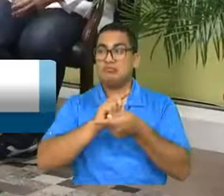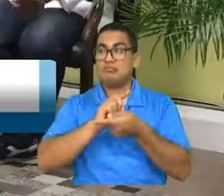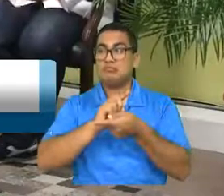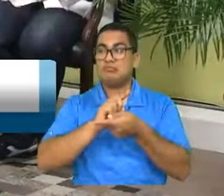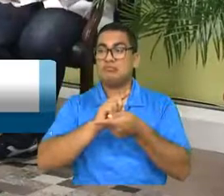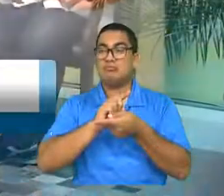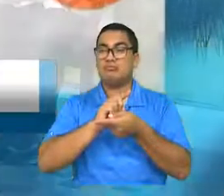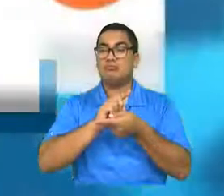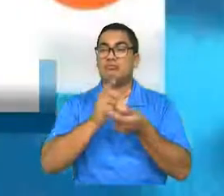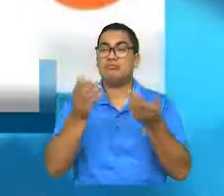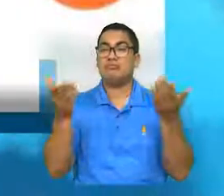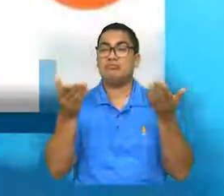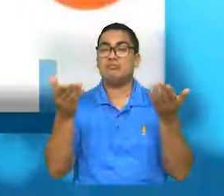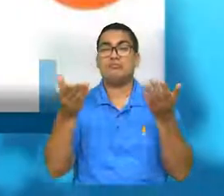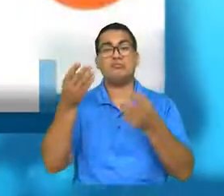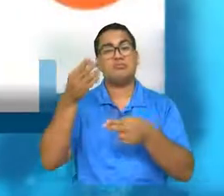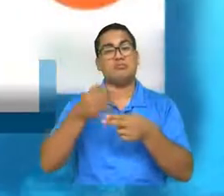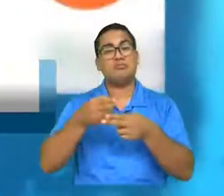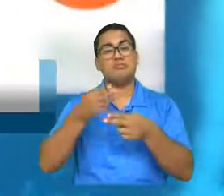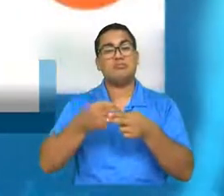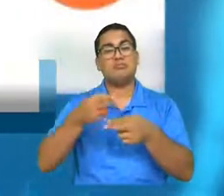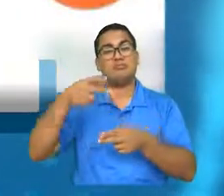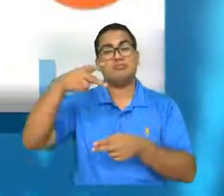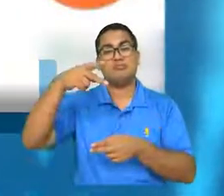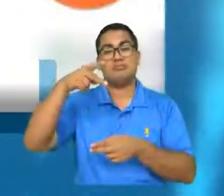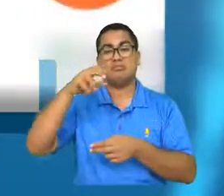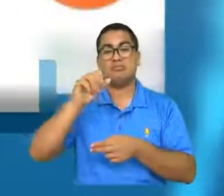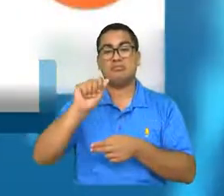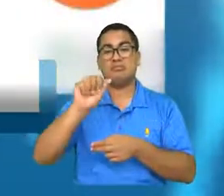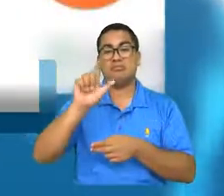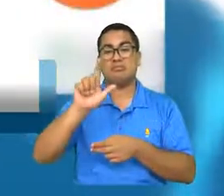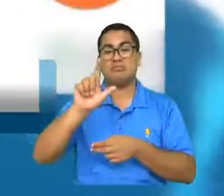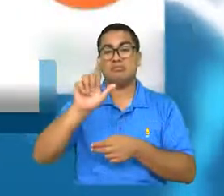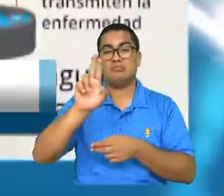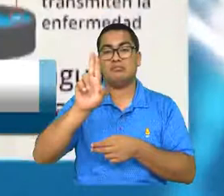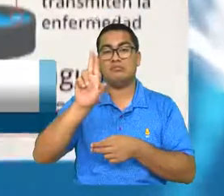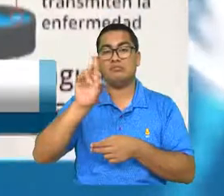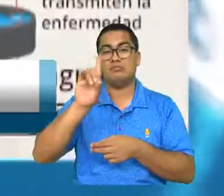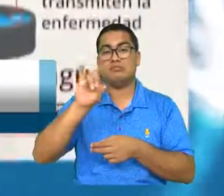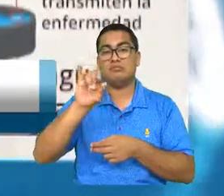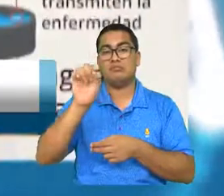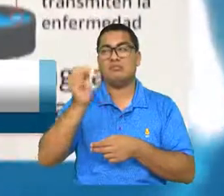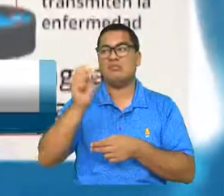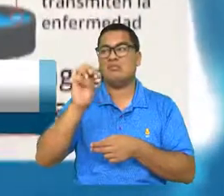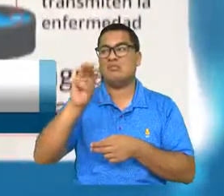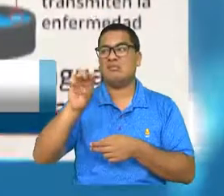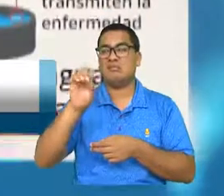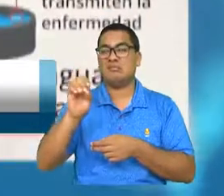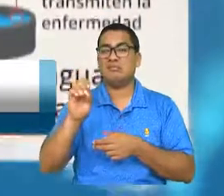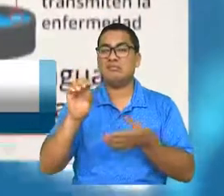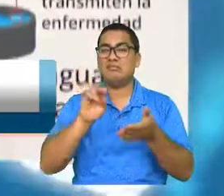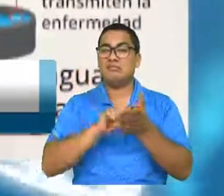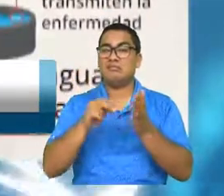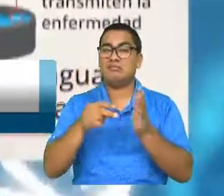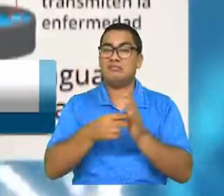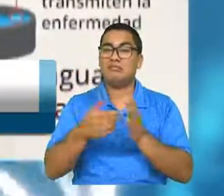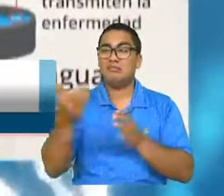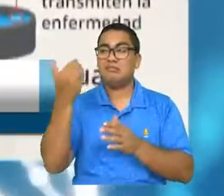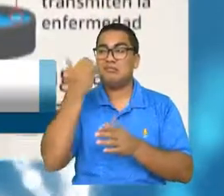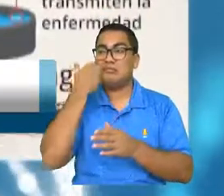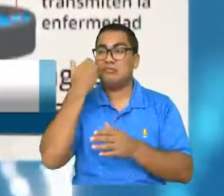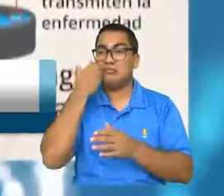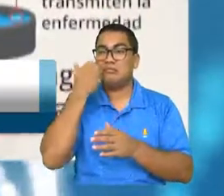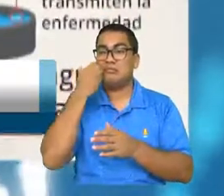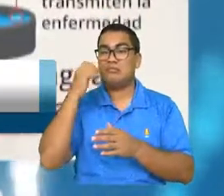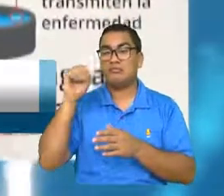enfermaba. Y con el tiempo se fue conociendo de que fue un vector, que le decimos nosotros, o sea, algo que lo llegaba hasta